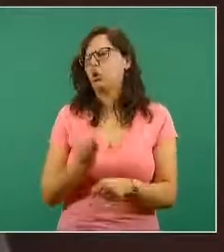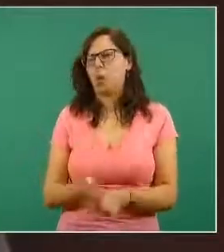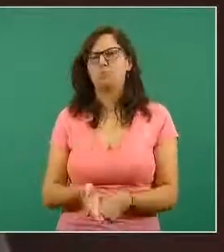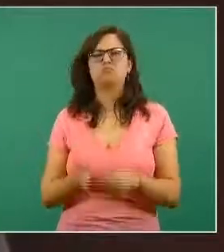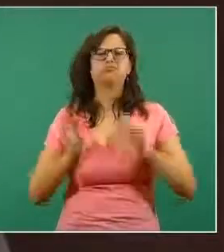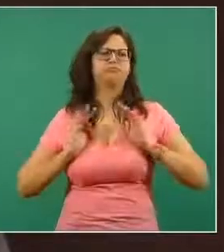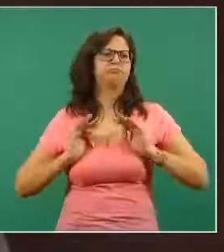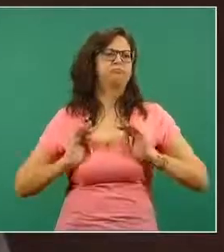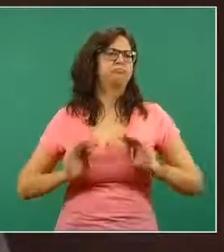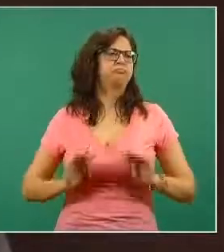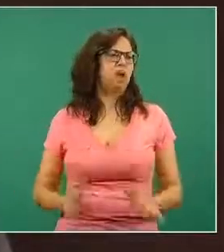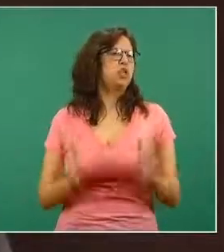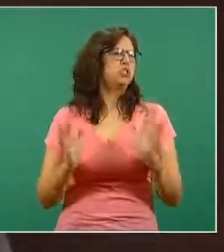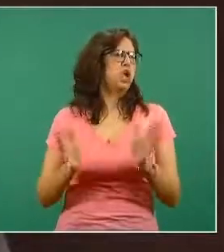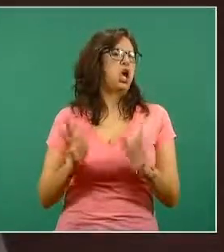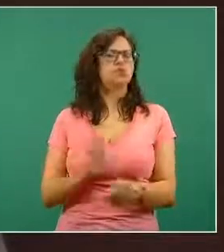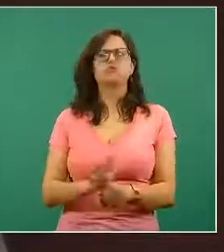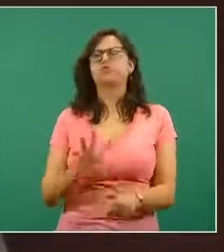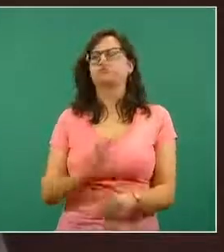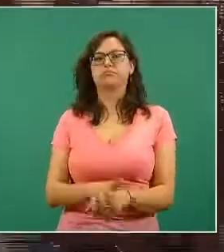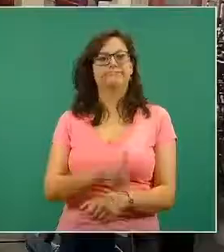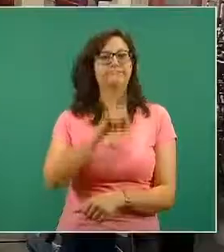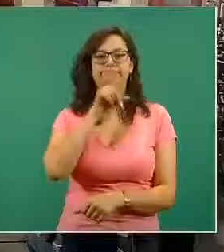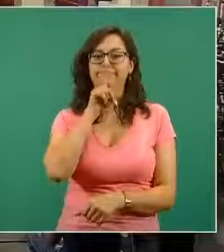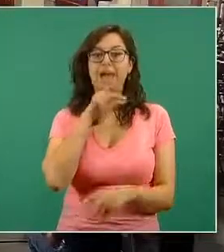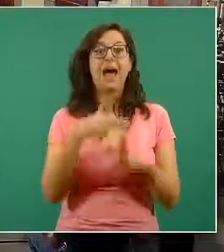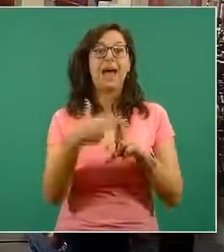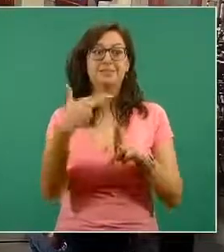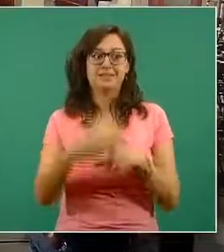que realmente las tengamos en nuestro país.